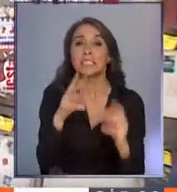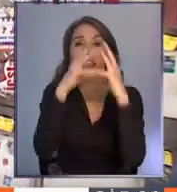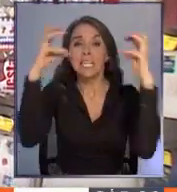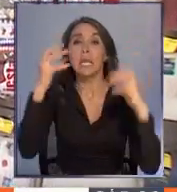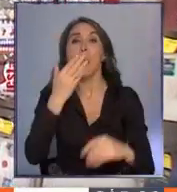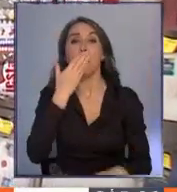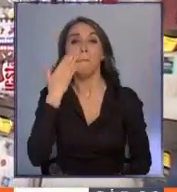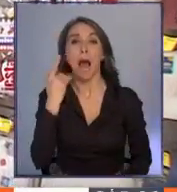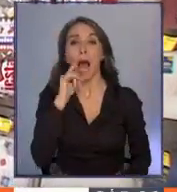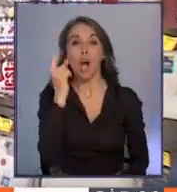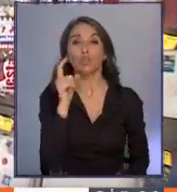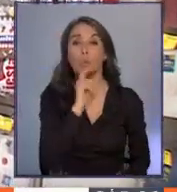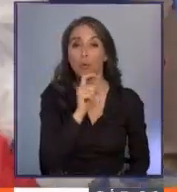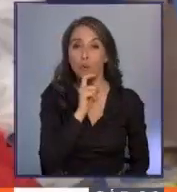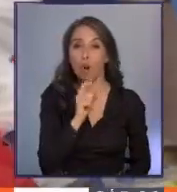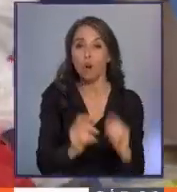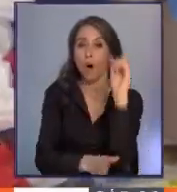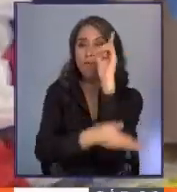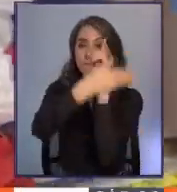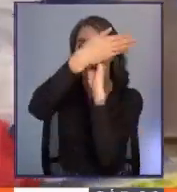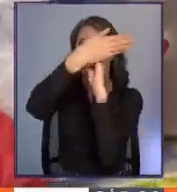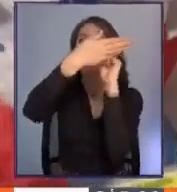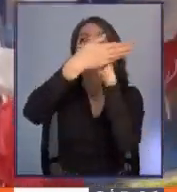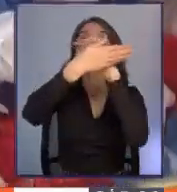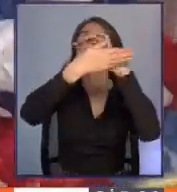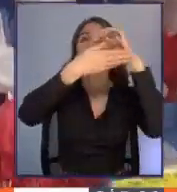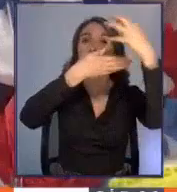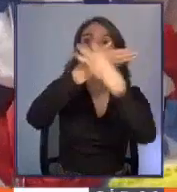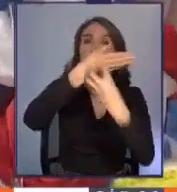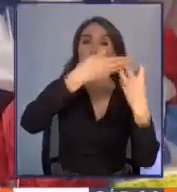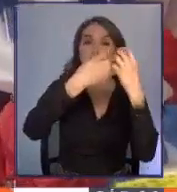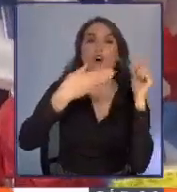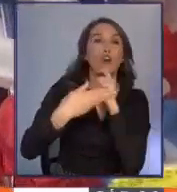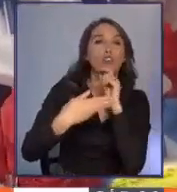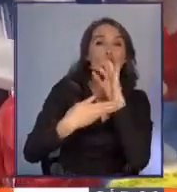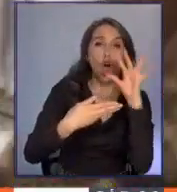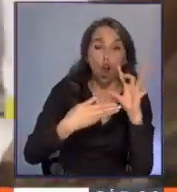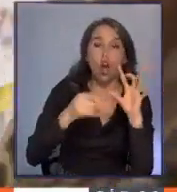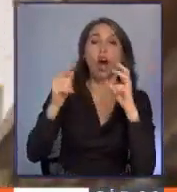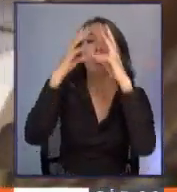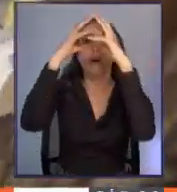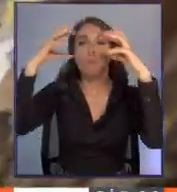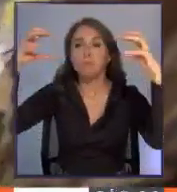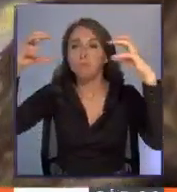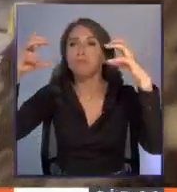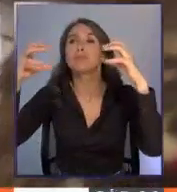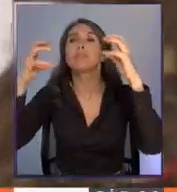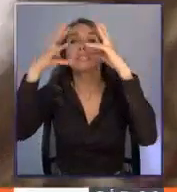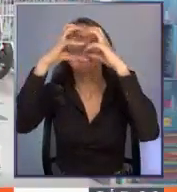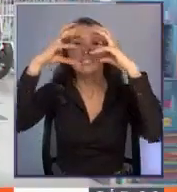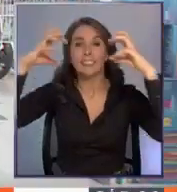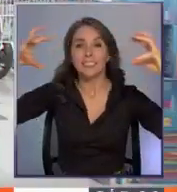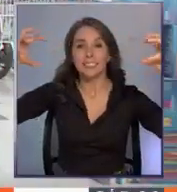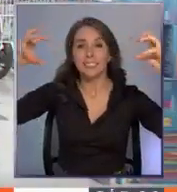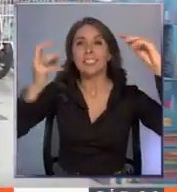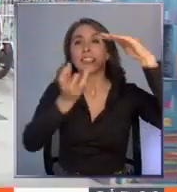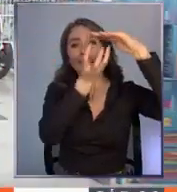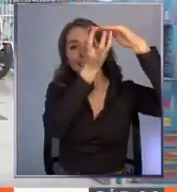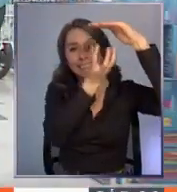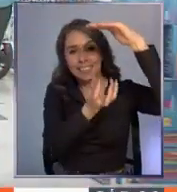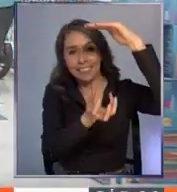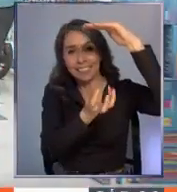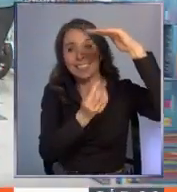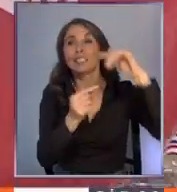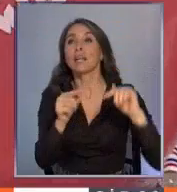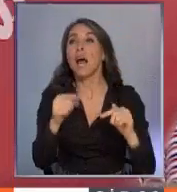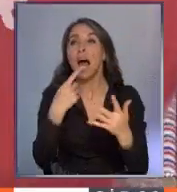ya no solo están en nuestra bandera. El cotillón dieciochero se amplió a las tradicionales guirnaldas y escarapelas. Se sumó